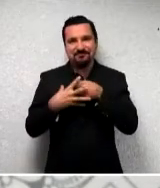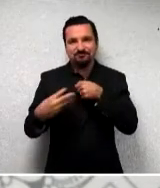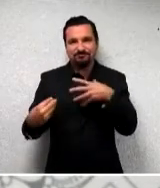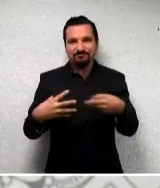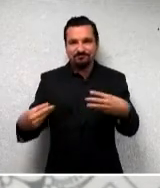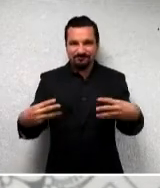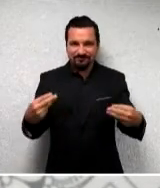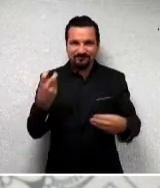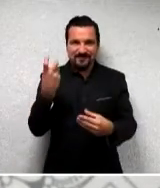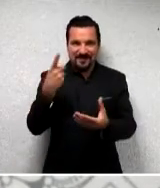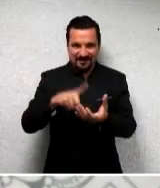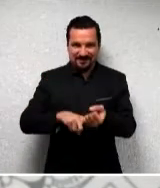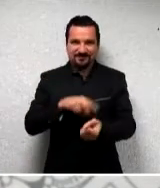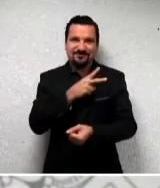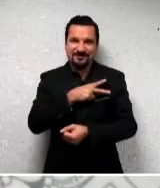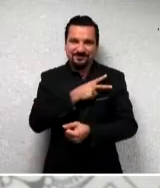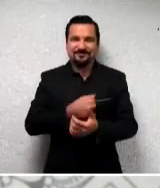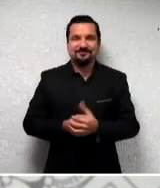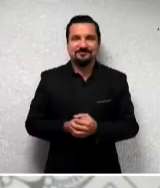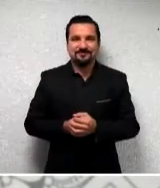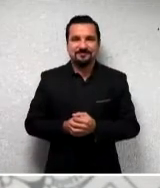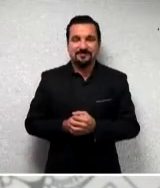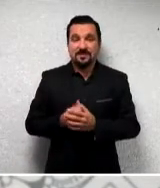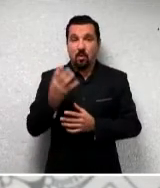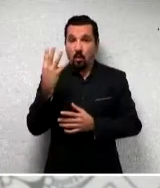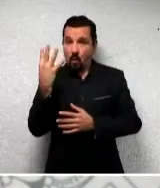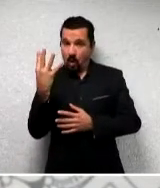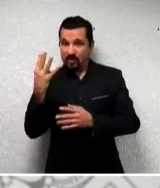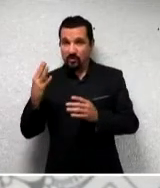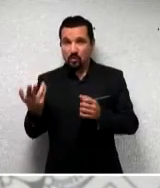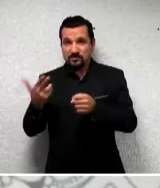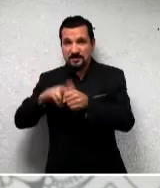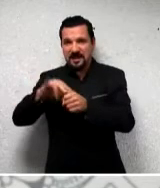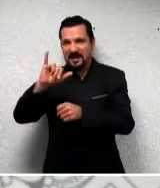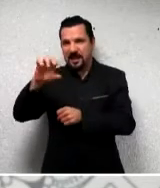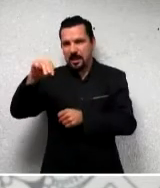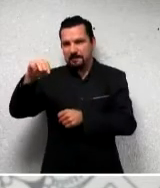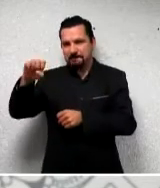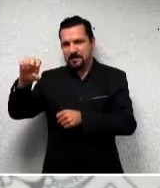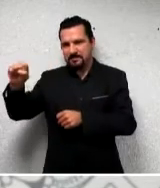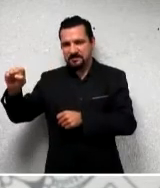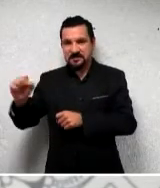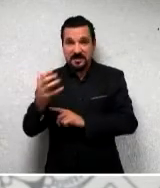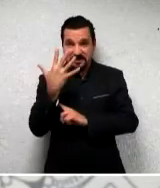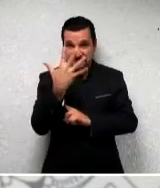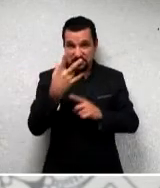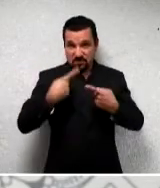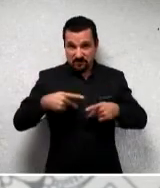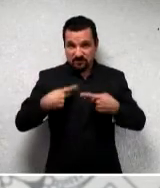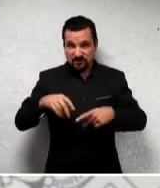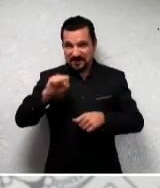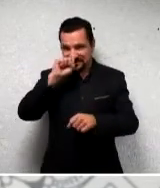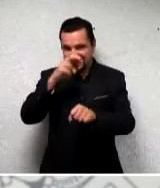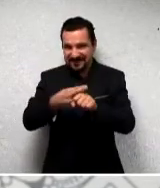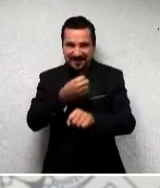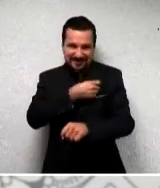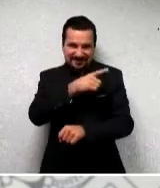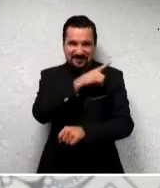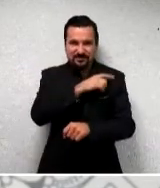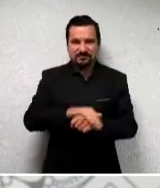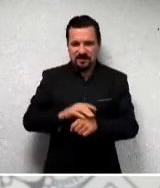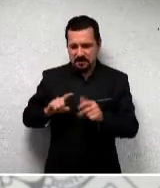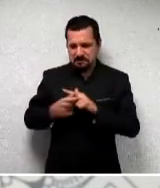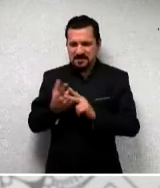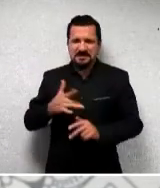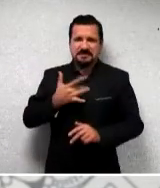4 de links y 5 de la secretaria de salud iniciaron síntomas entre el